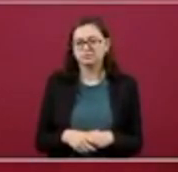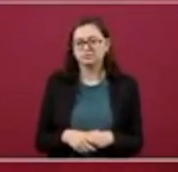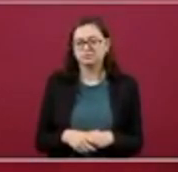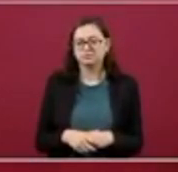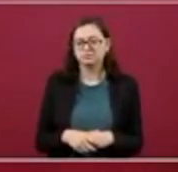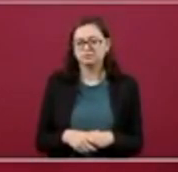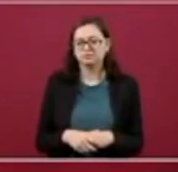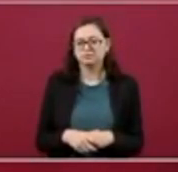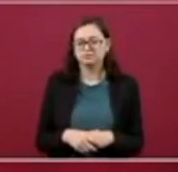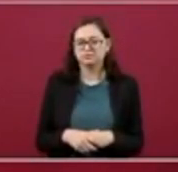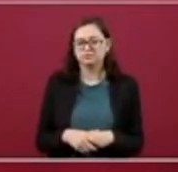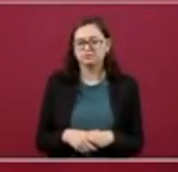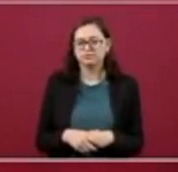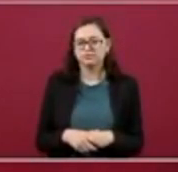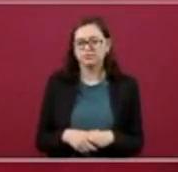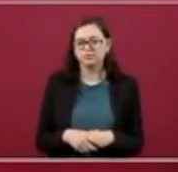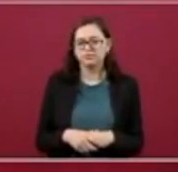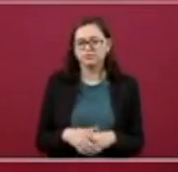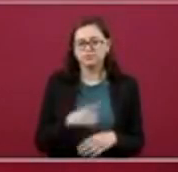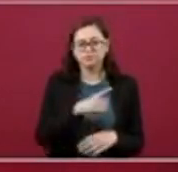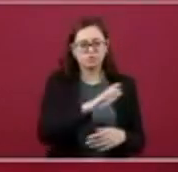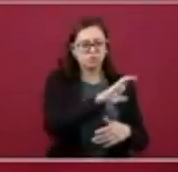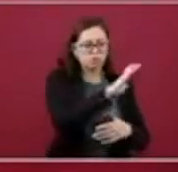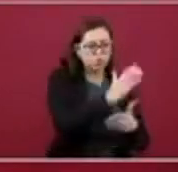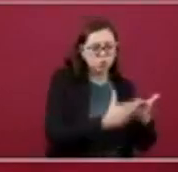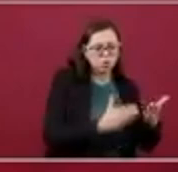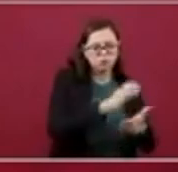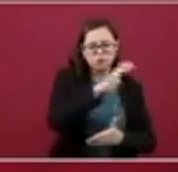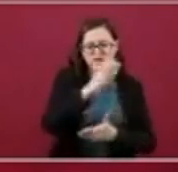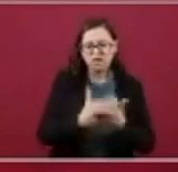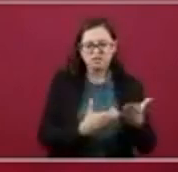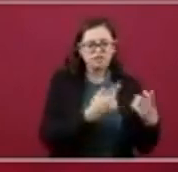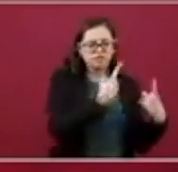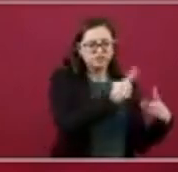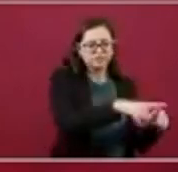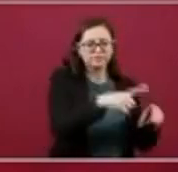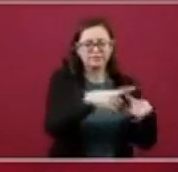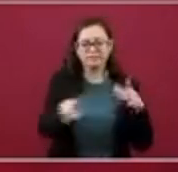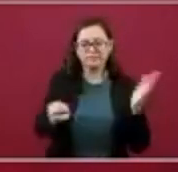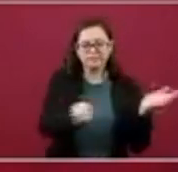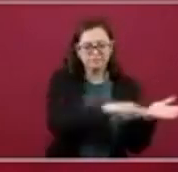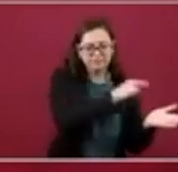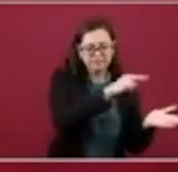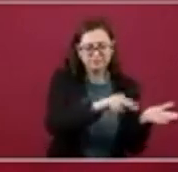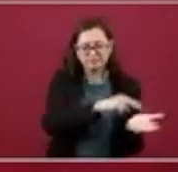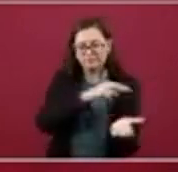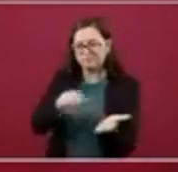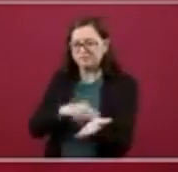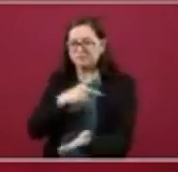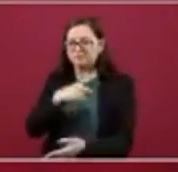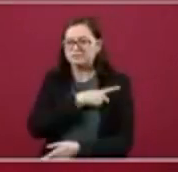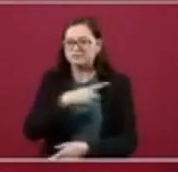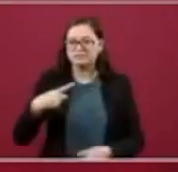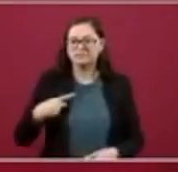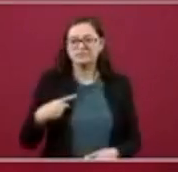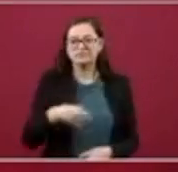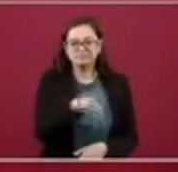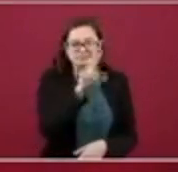respetar el contrato o los contratos que se firmaron, que obligan